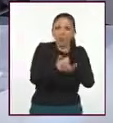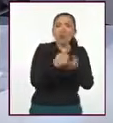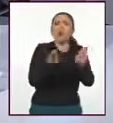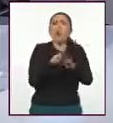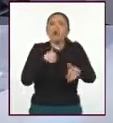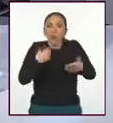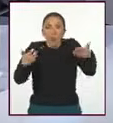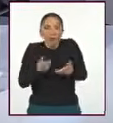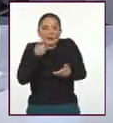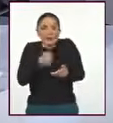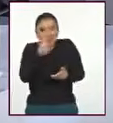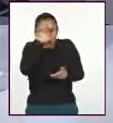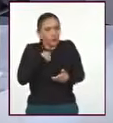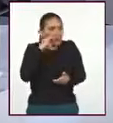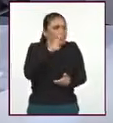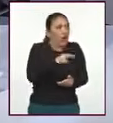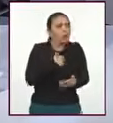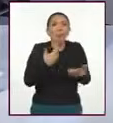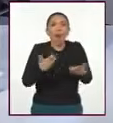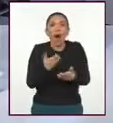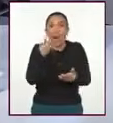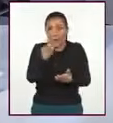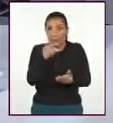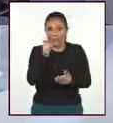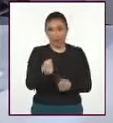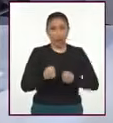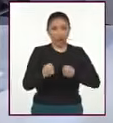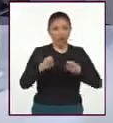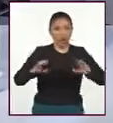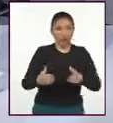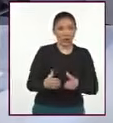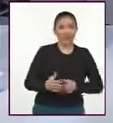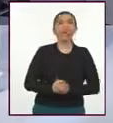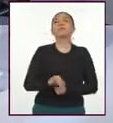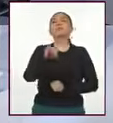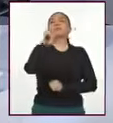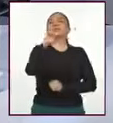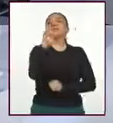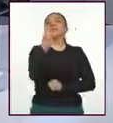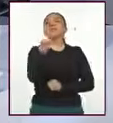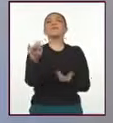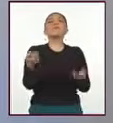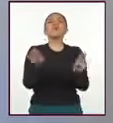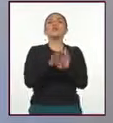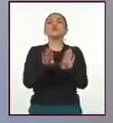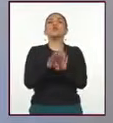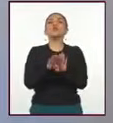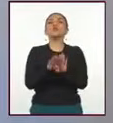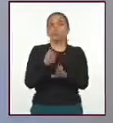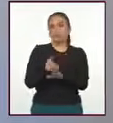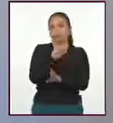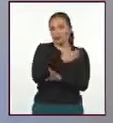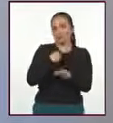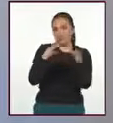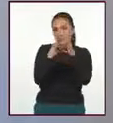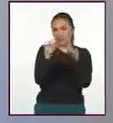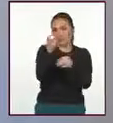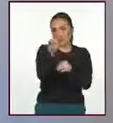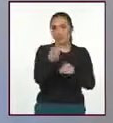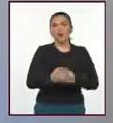reaccionar ante lo que está sucediendo? ¿Eso sería la fuerza colectiva? Sí, de alguna forma como un preámbulo para hablar de la fuerza